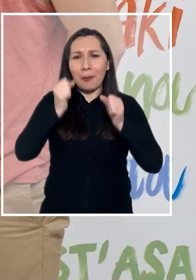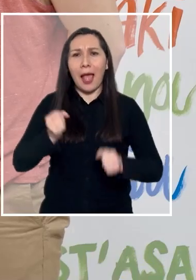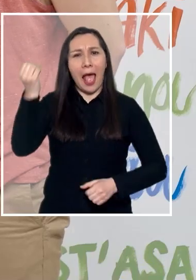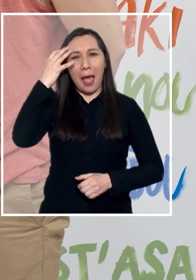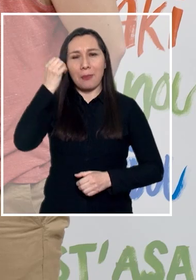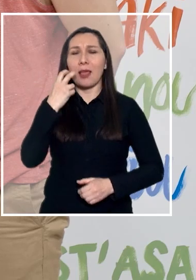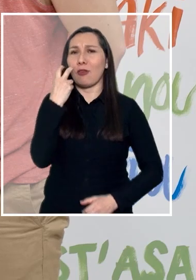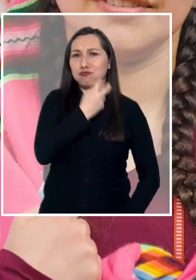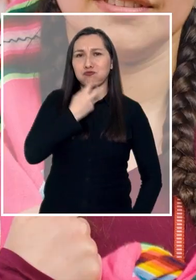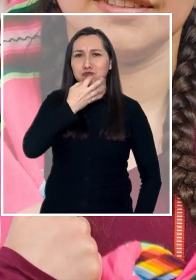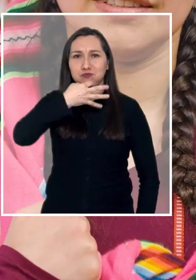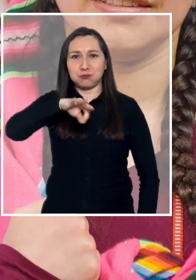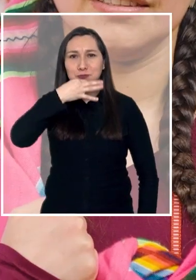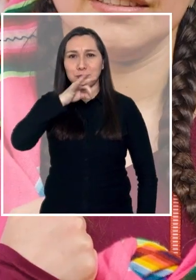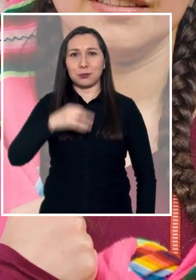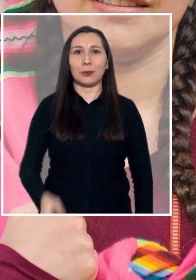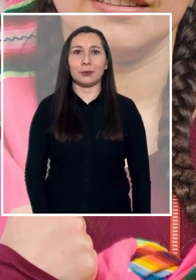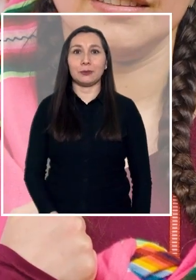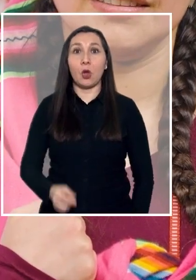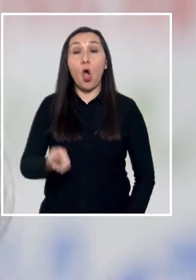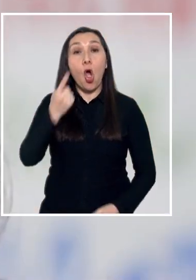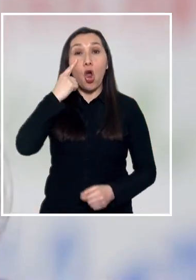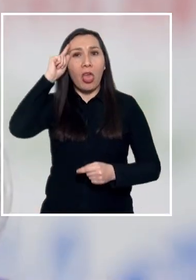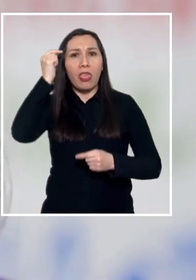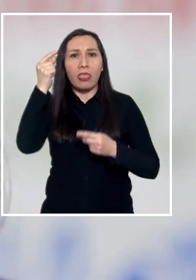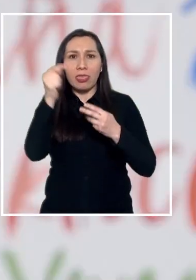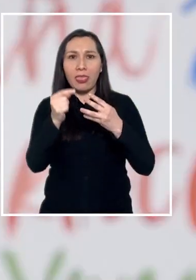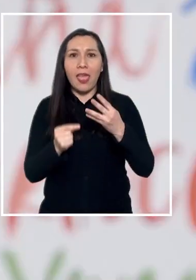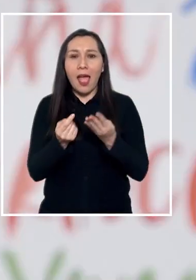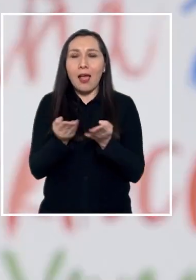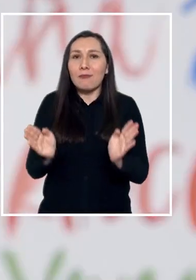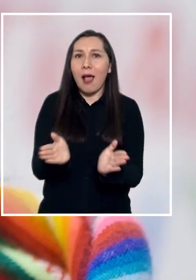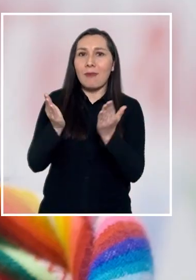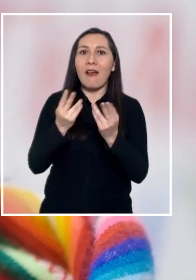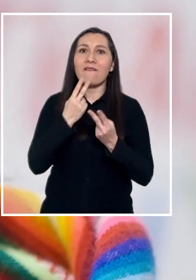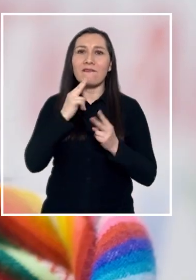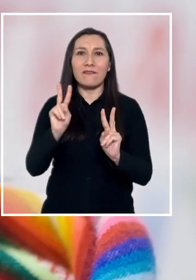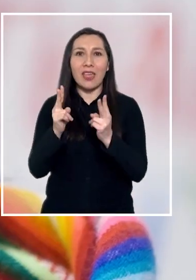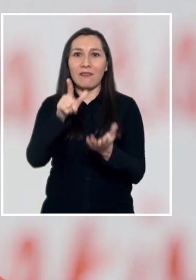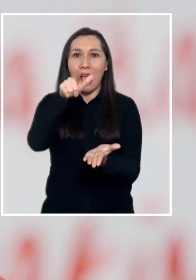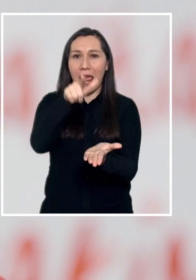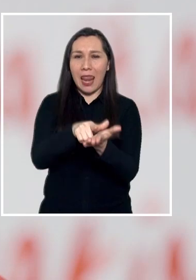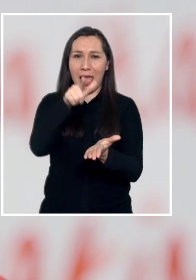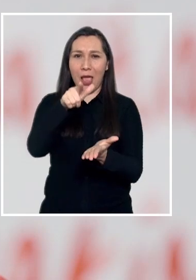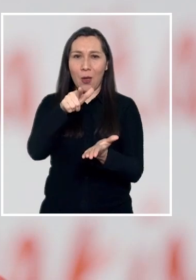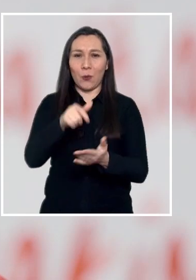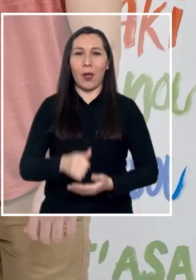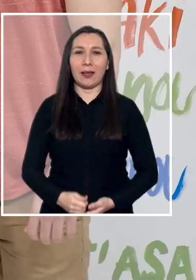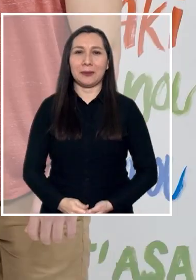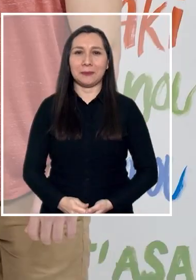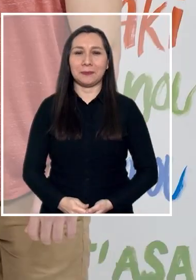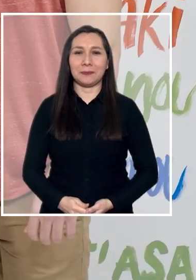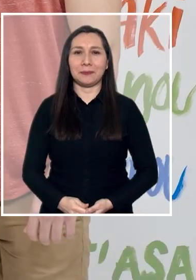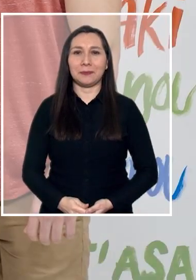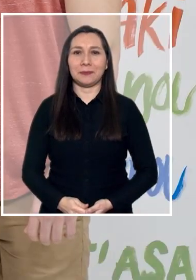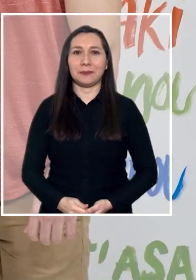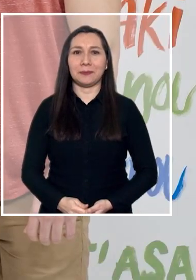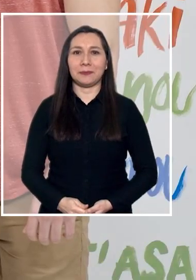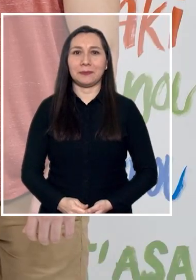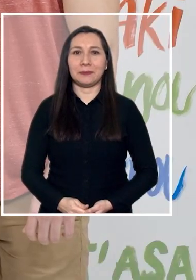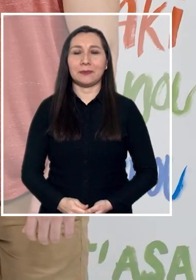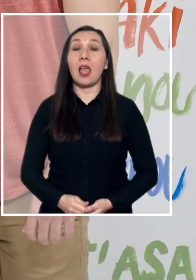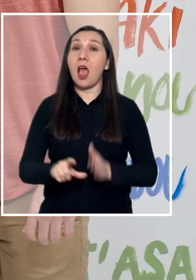Kaikeche tañikimal kañi dunwal yamay. Untam wali yaki cañanaca, utjiwa wali arunaka